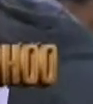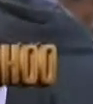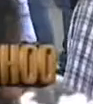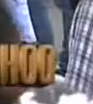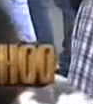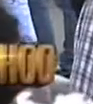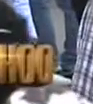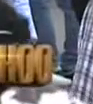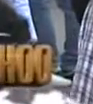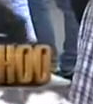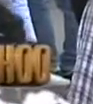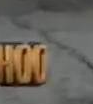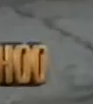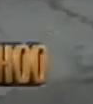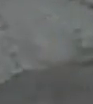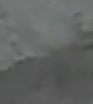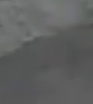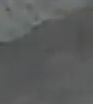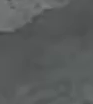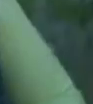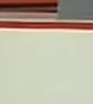Es su oportunidad.